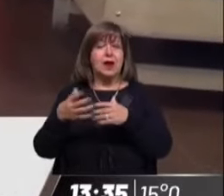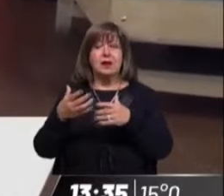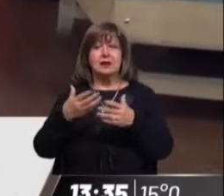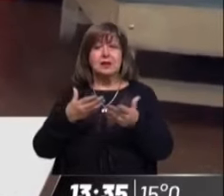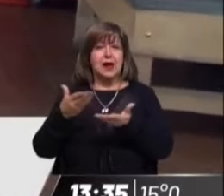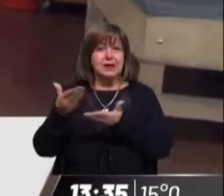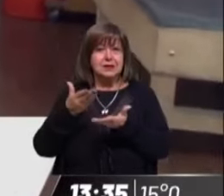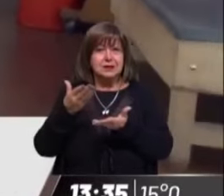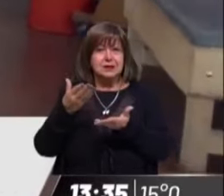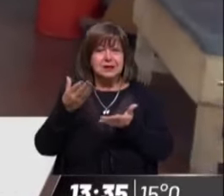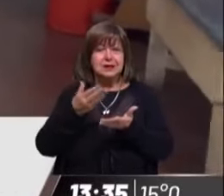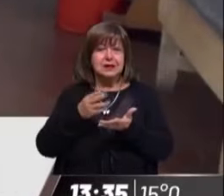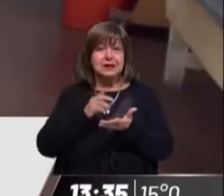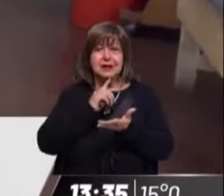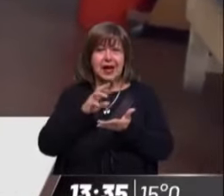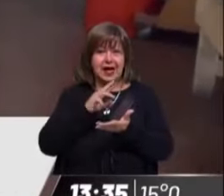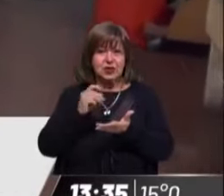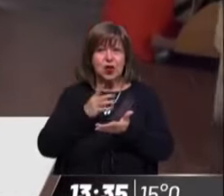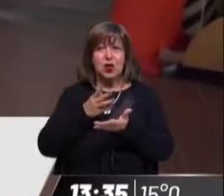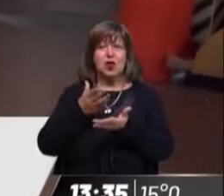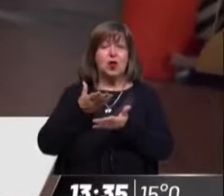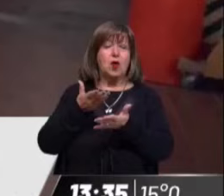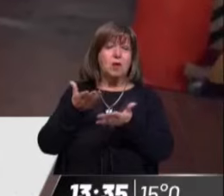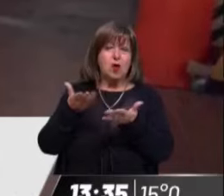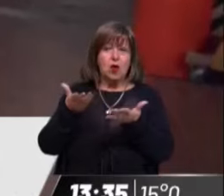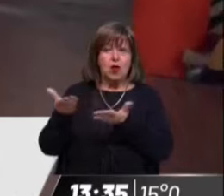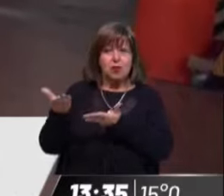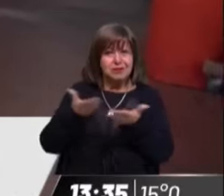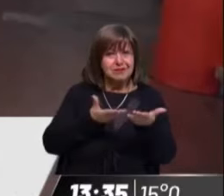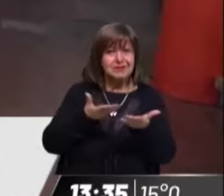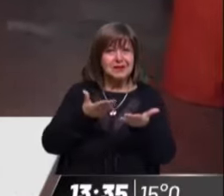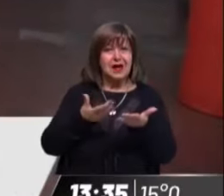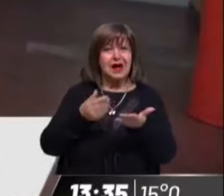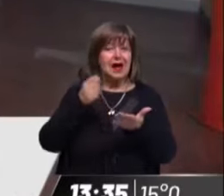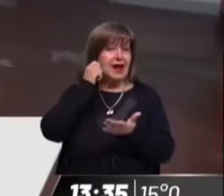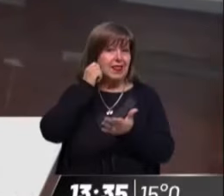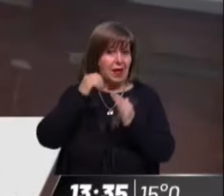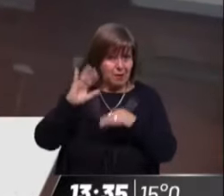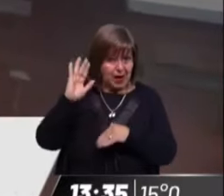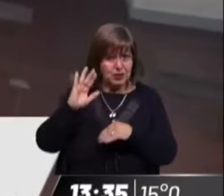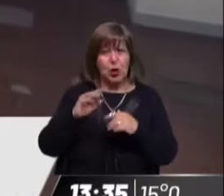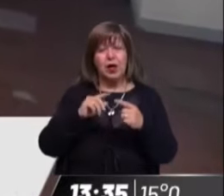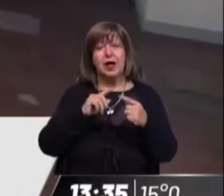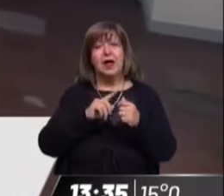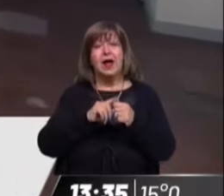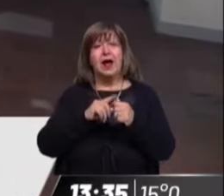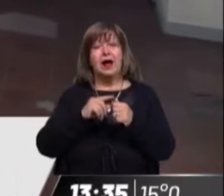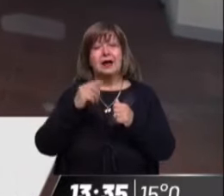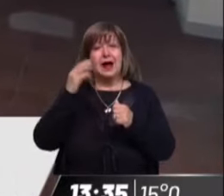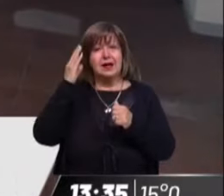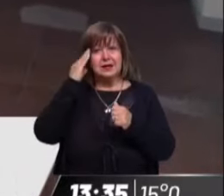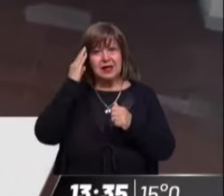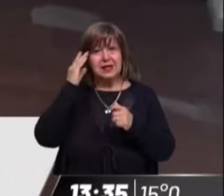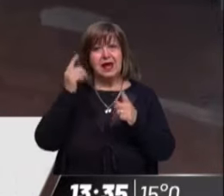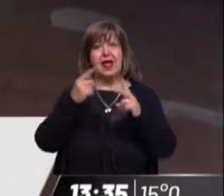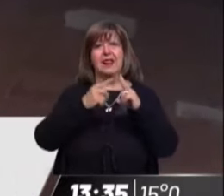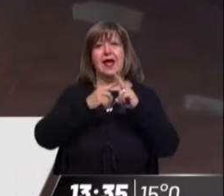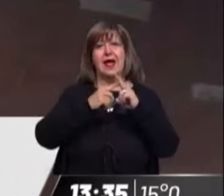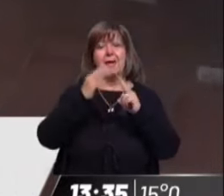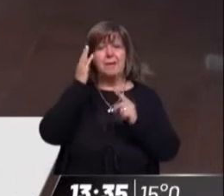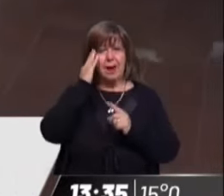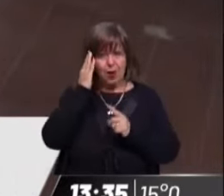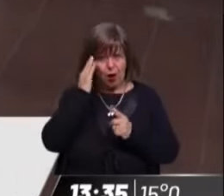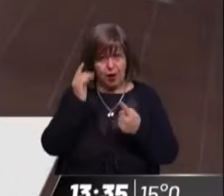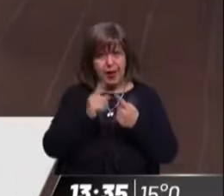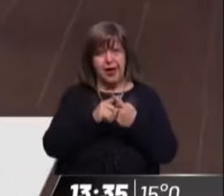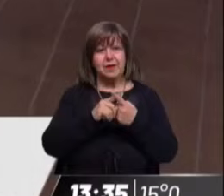Cruz. Acá actualmente estamos representando lo que son los talleres de memoria, los talleres de teatro y los